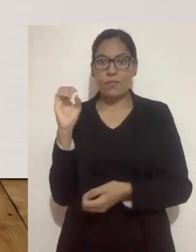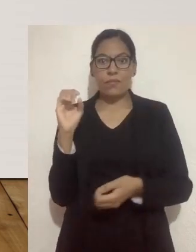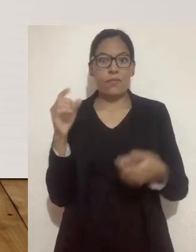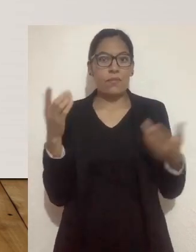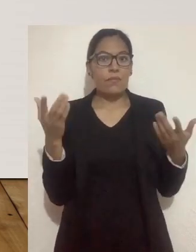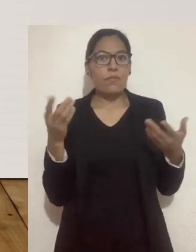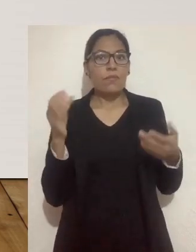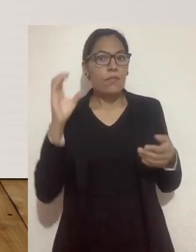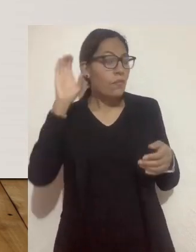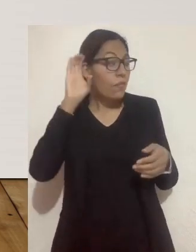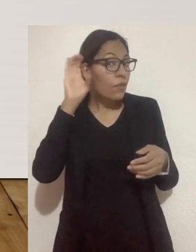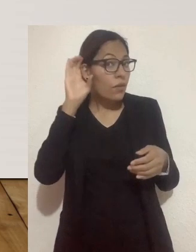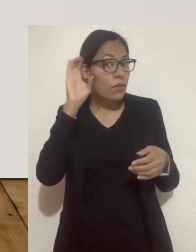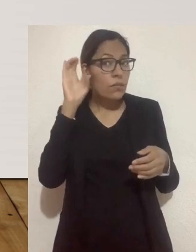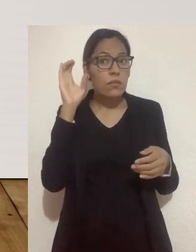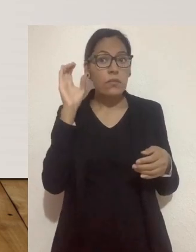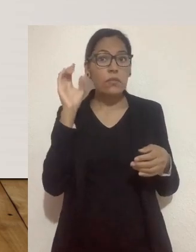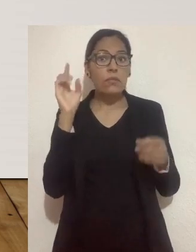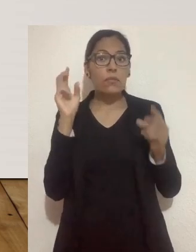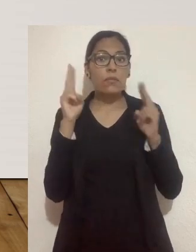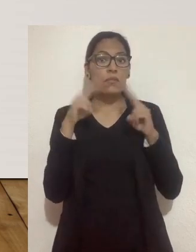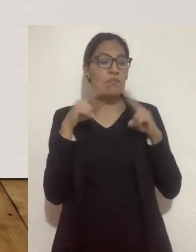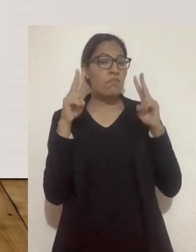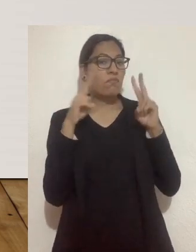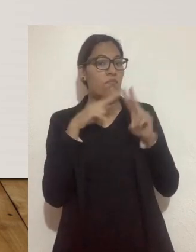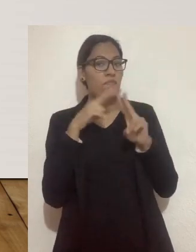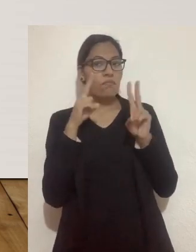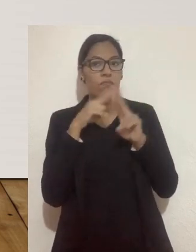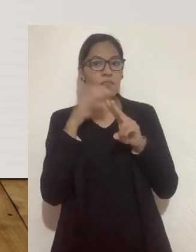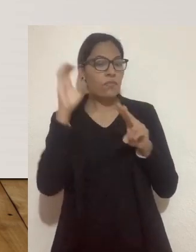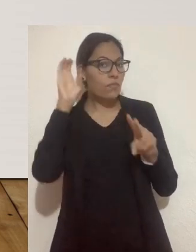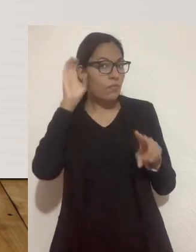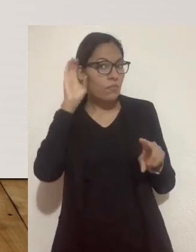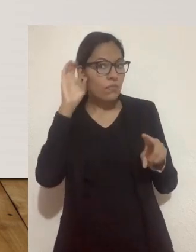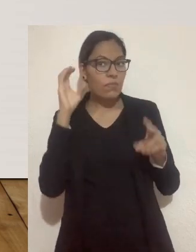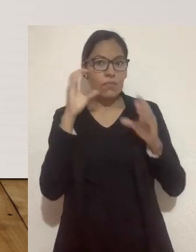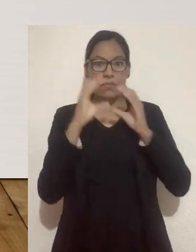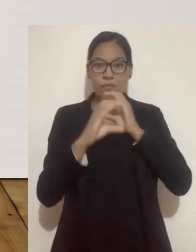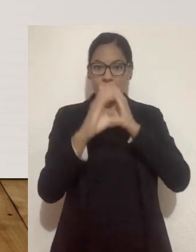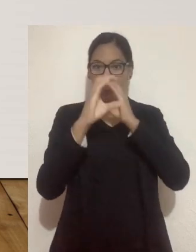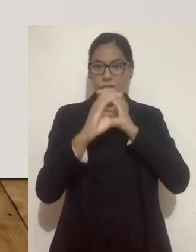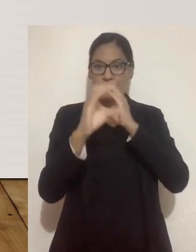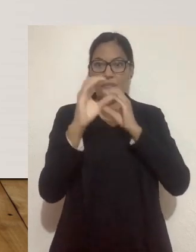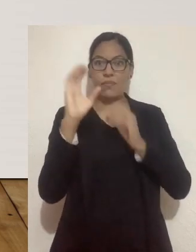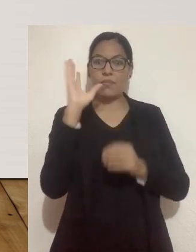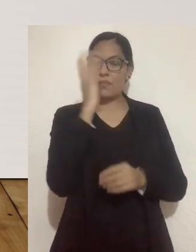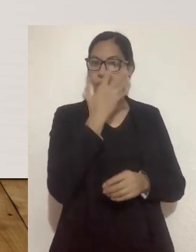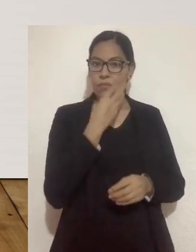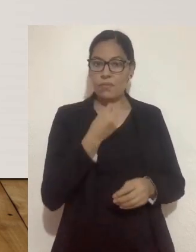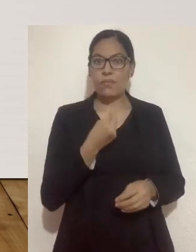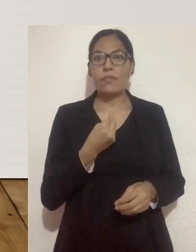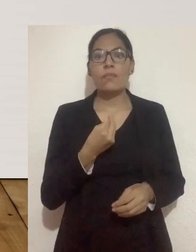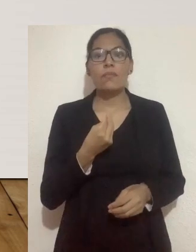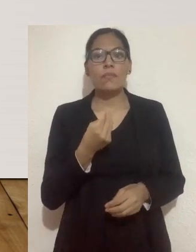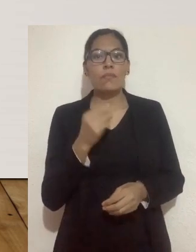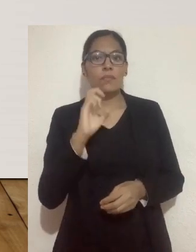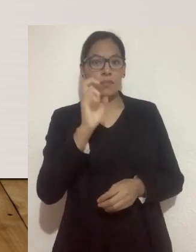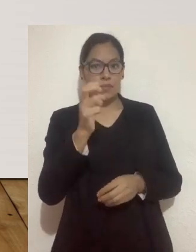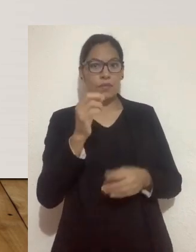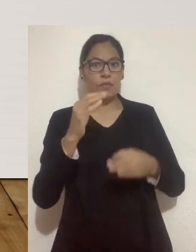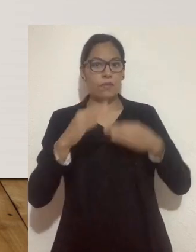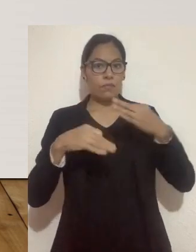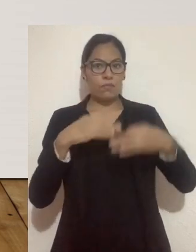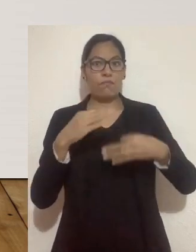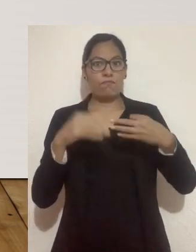es recomendable practicarla en nosotros mismos como docentes para poder desarrollarla y ponerla